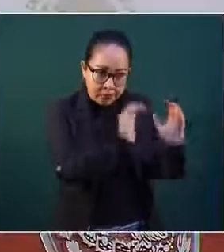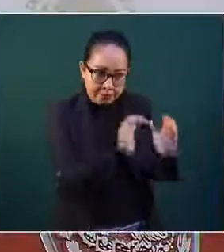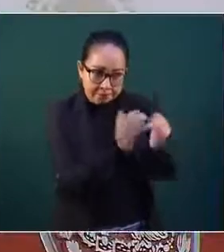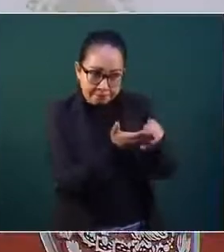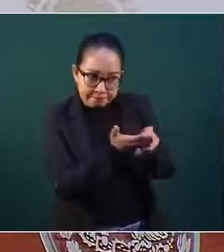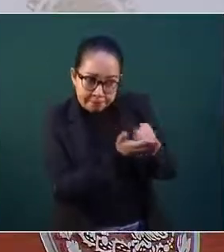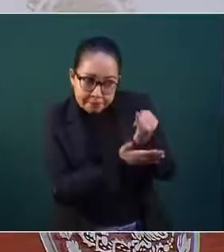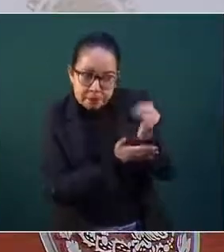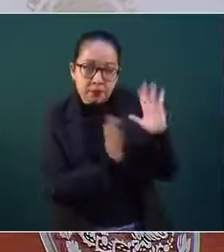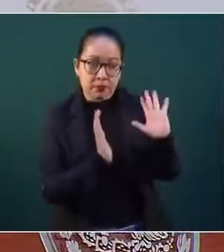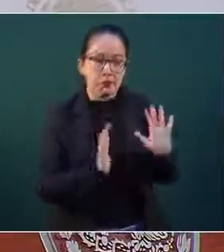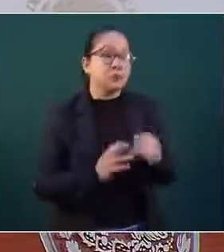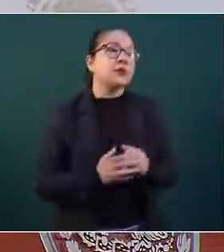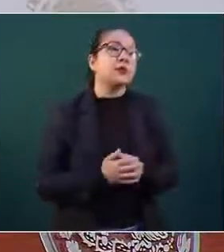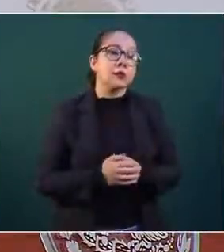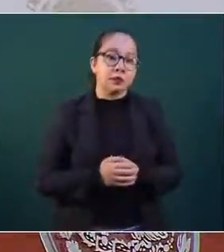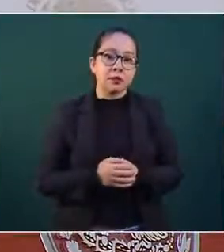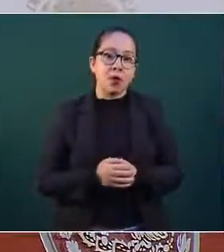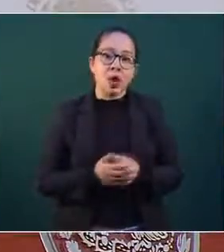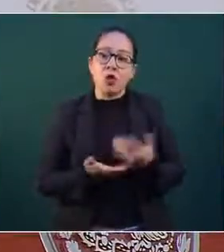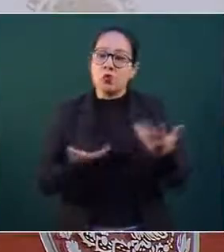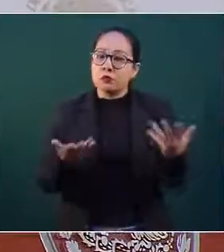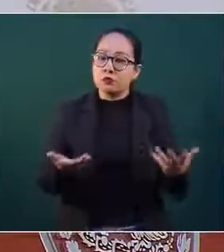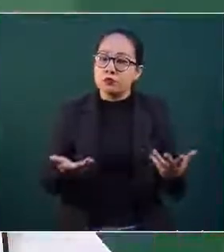y no estar